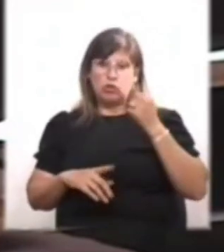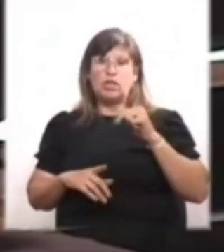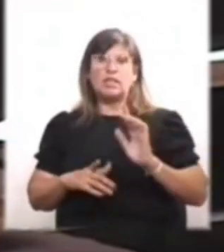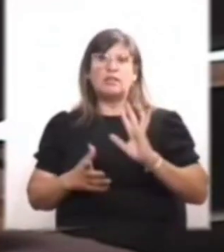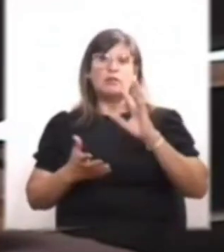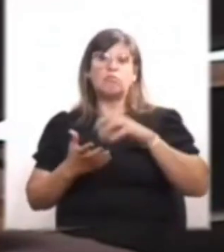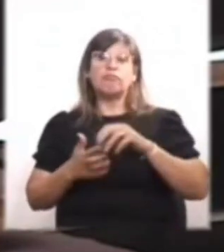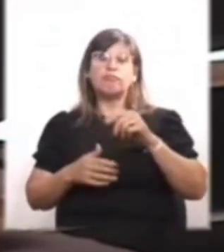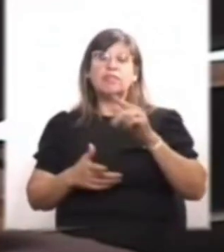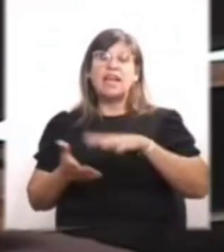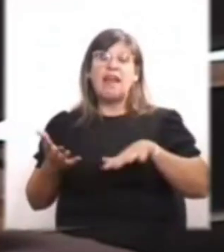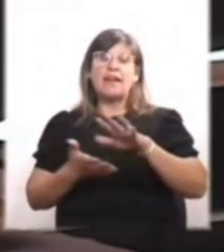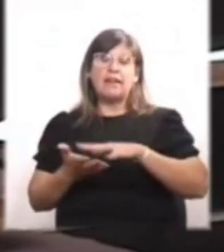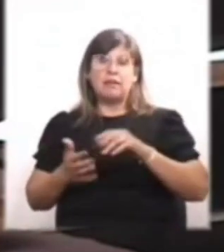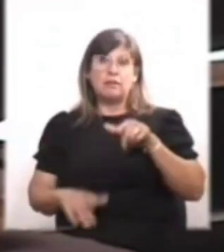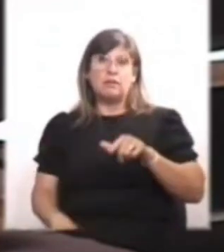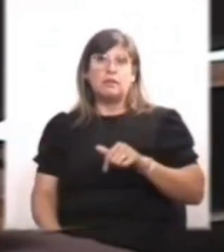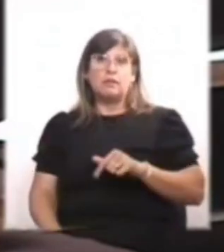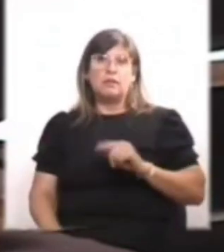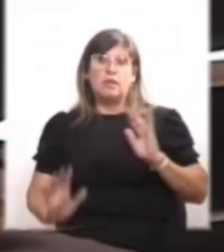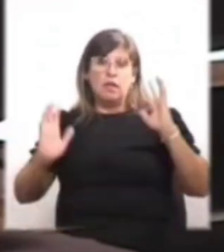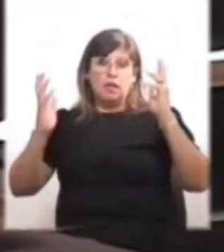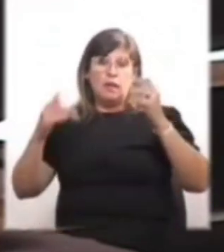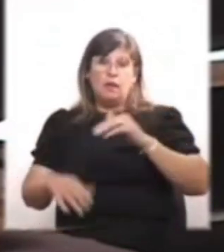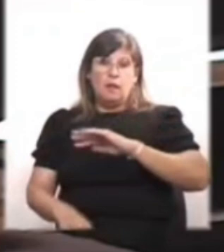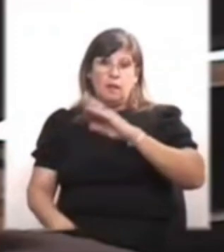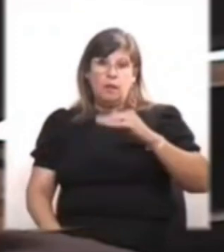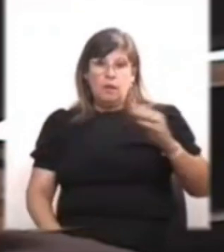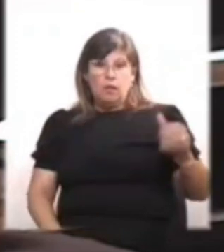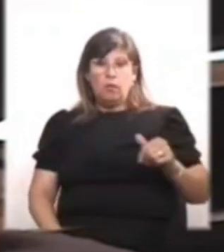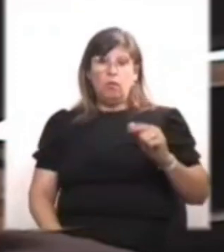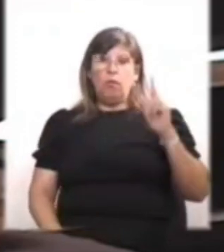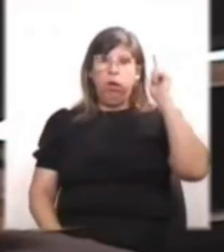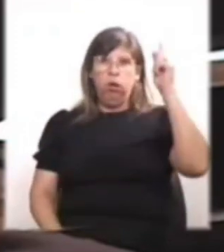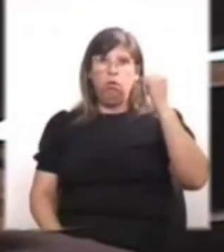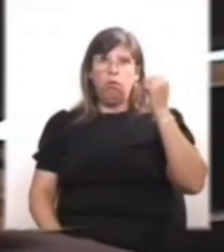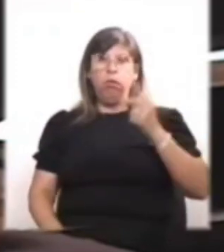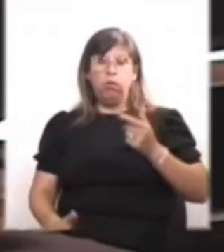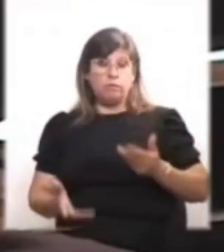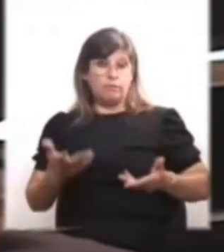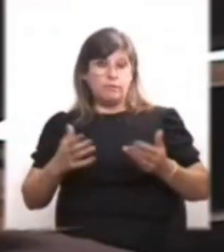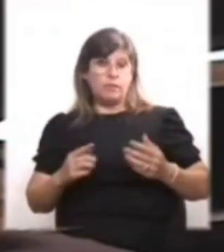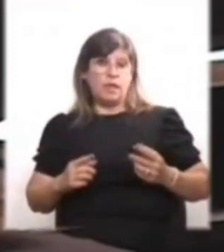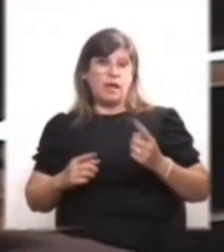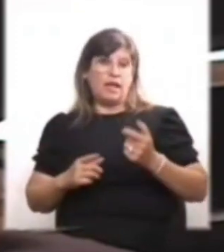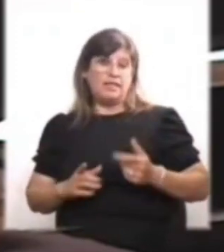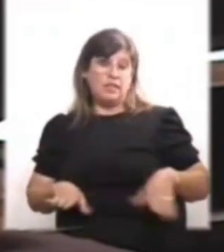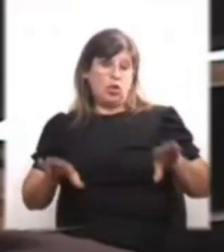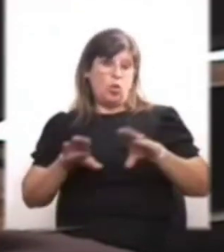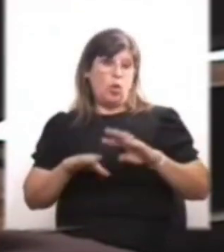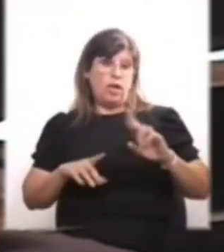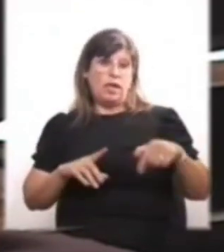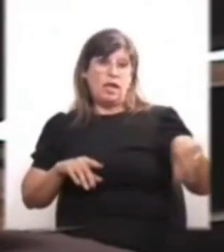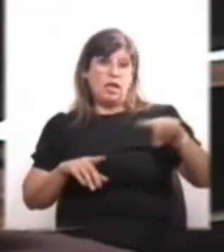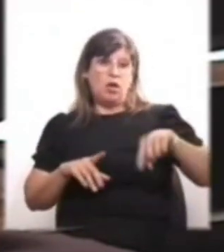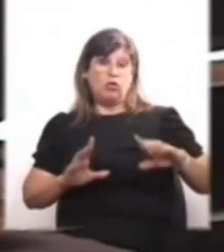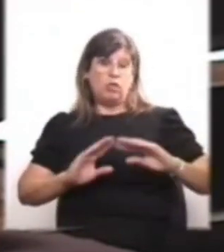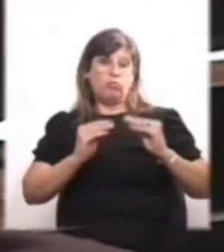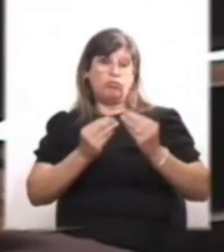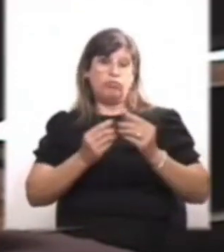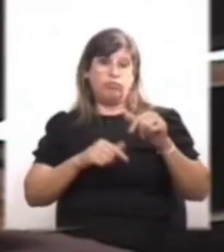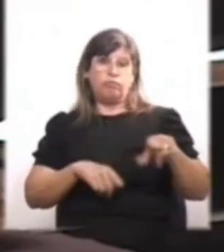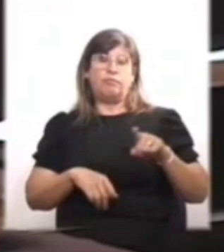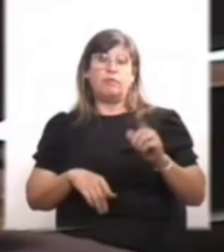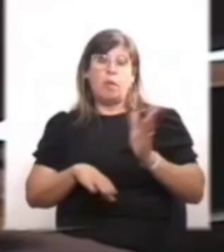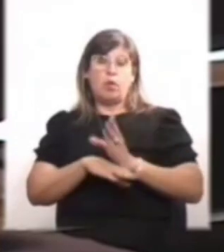tan crucial que el monte nativo se equipara prácticamente a toda esa otra producción. Bueno, ahí nos